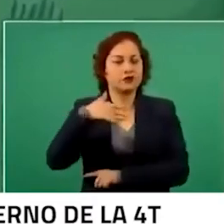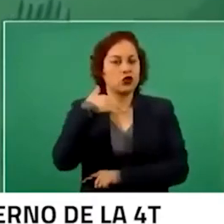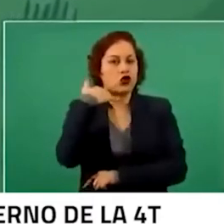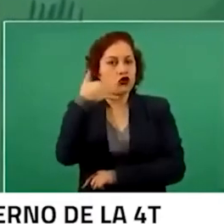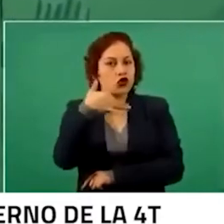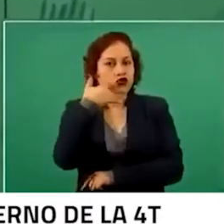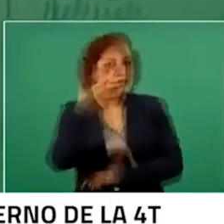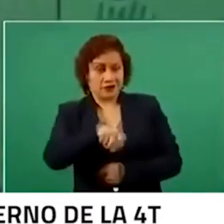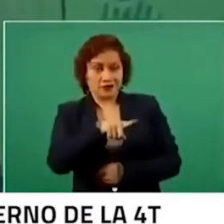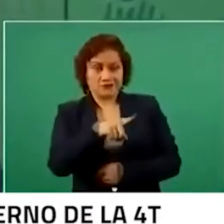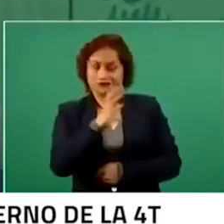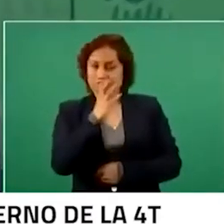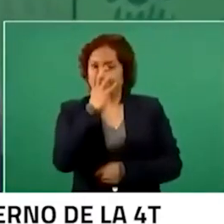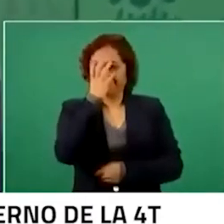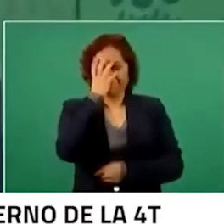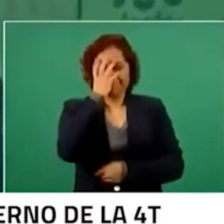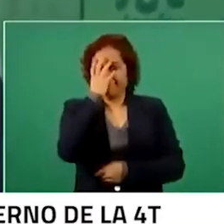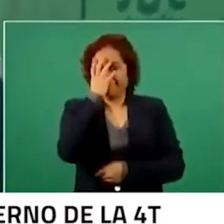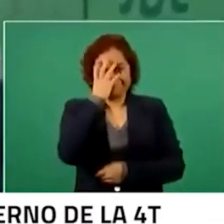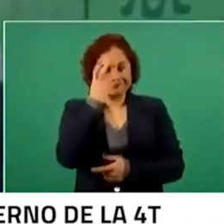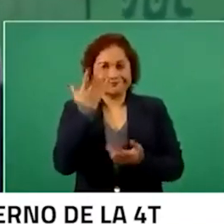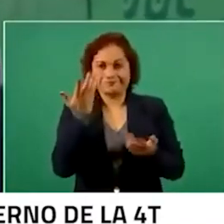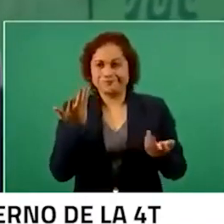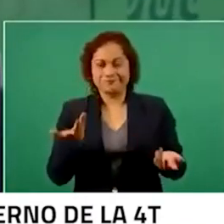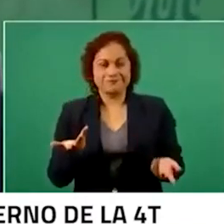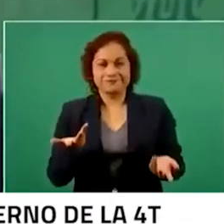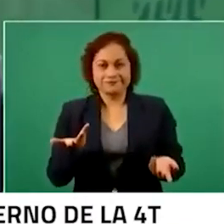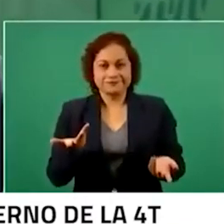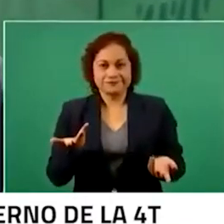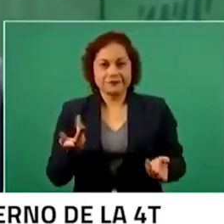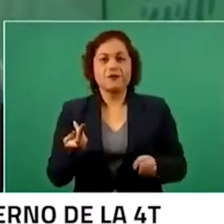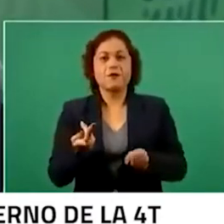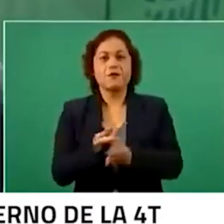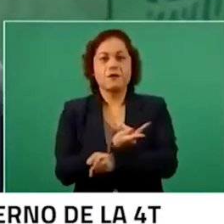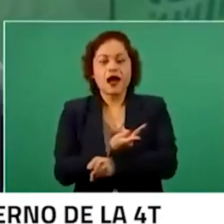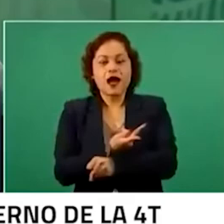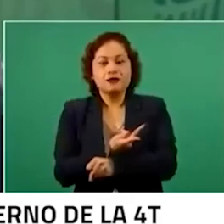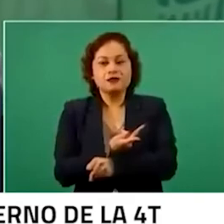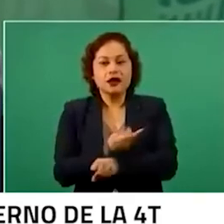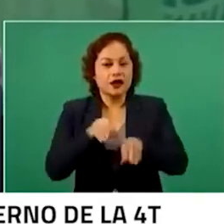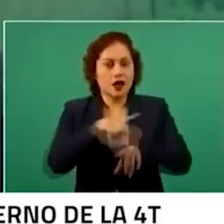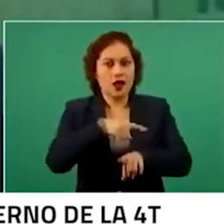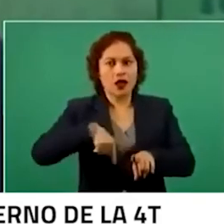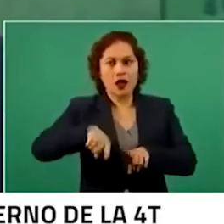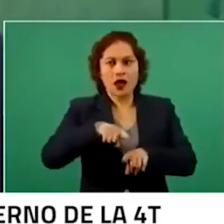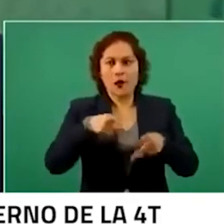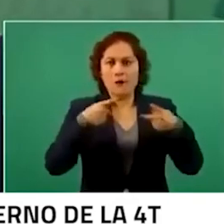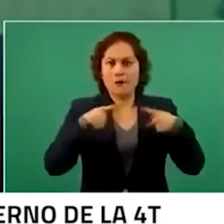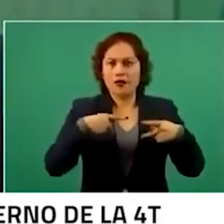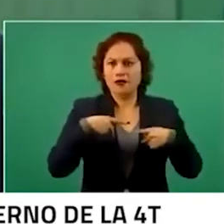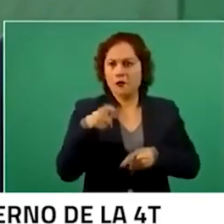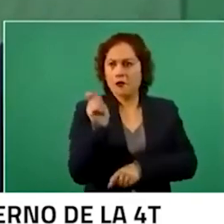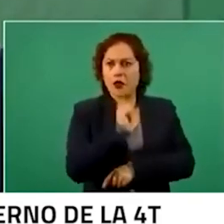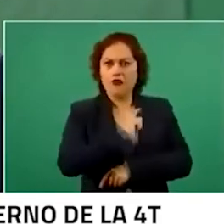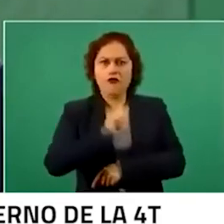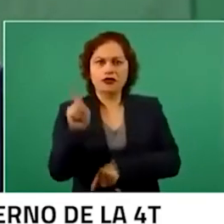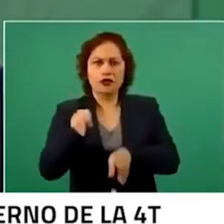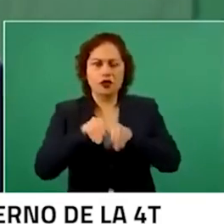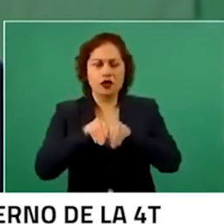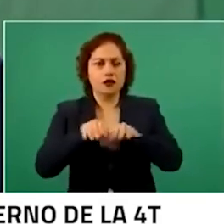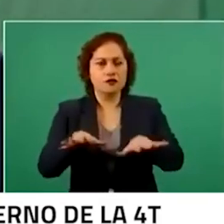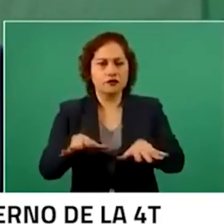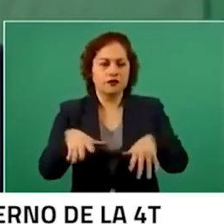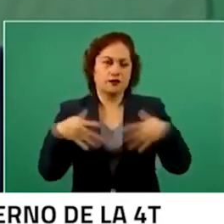vergonzoso que suceda esto en los medios de información ahora van a decir que